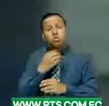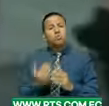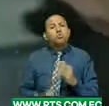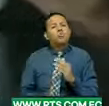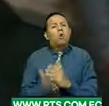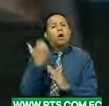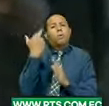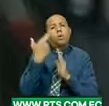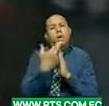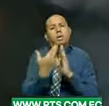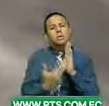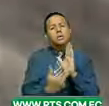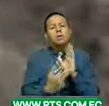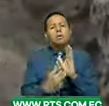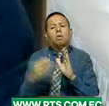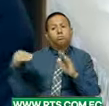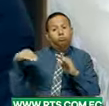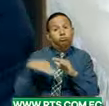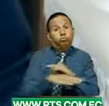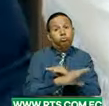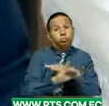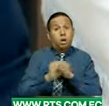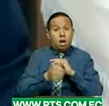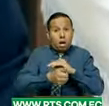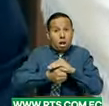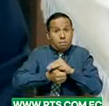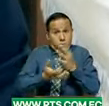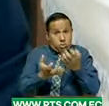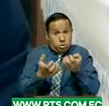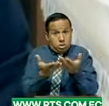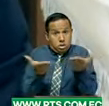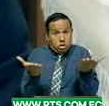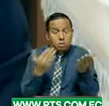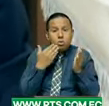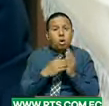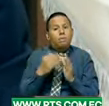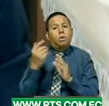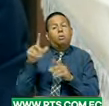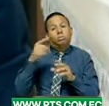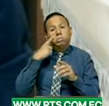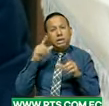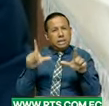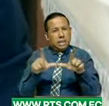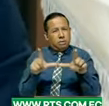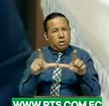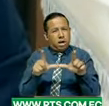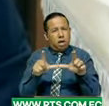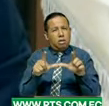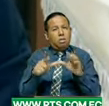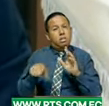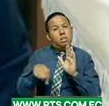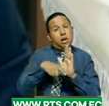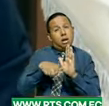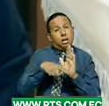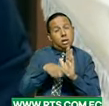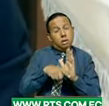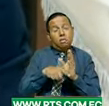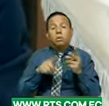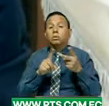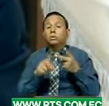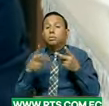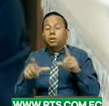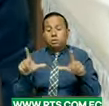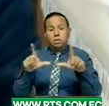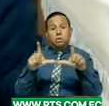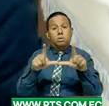ingreso a las Islas Galápagos. Este requisito de PCR negativo de máximo 72 horas y el certificado de vacunación,